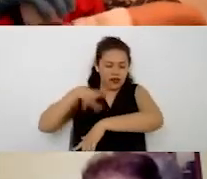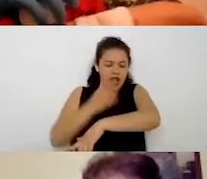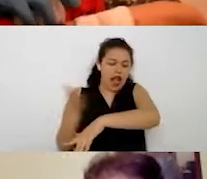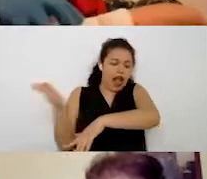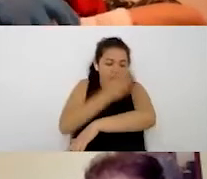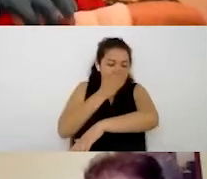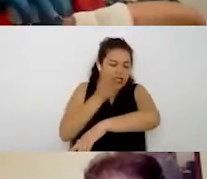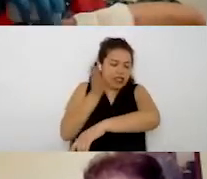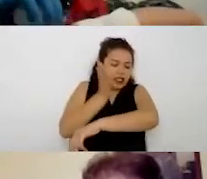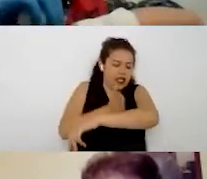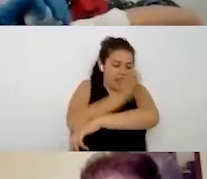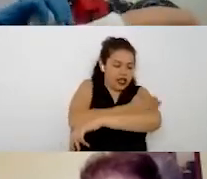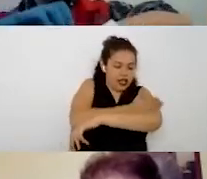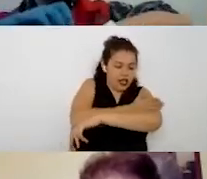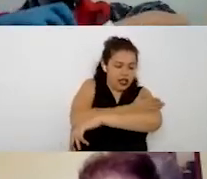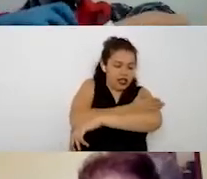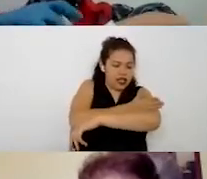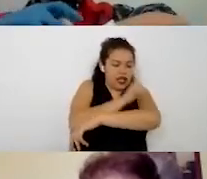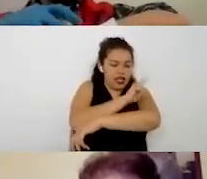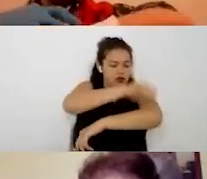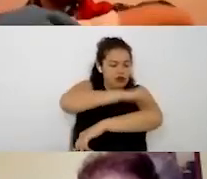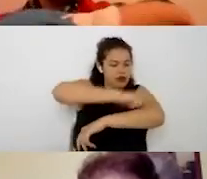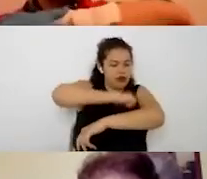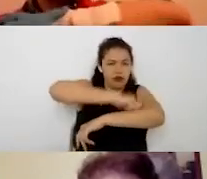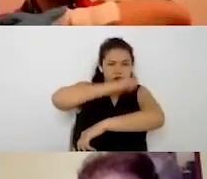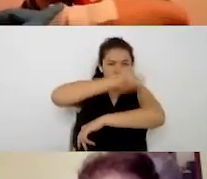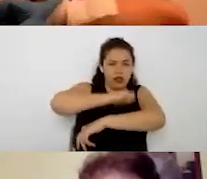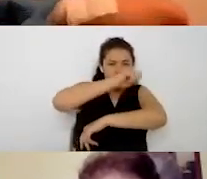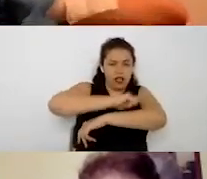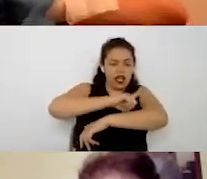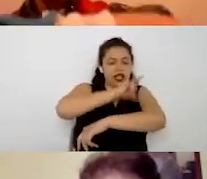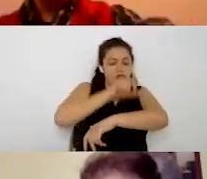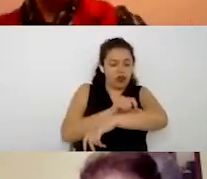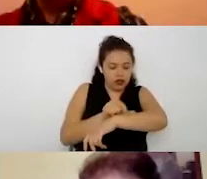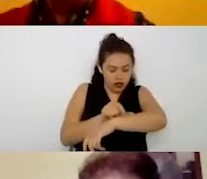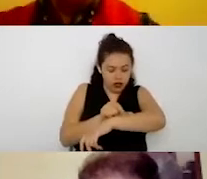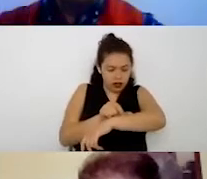herida y comenzamos nuestro vendaje. ¿Ok?